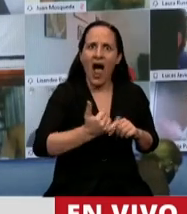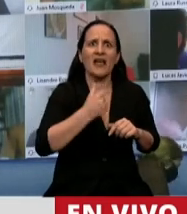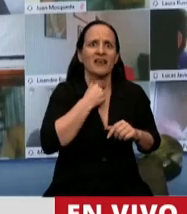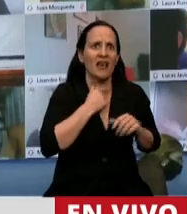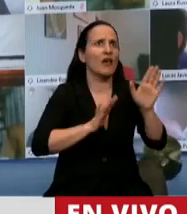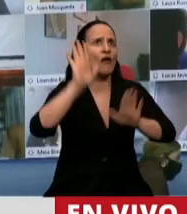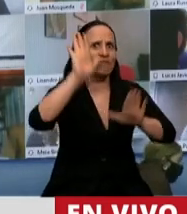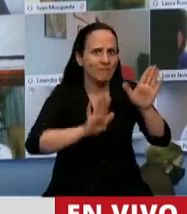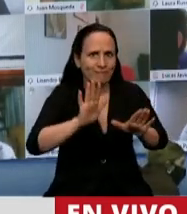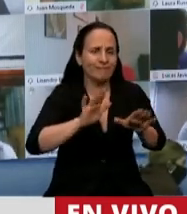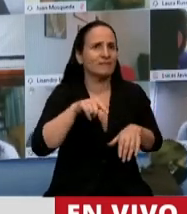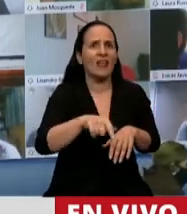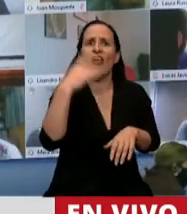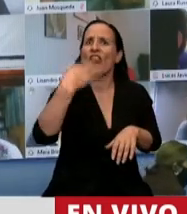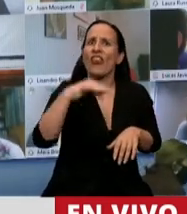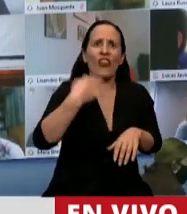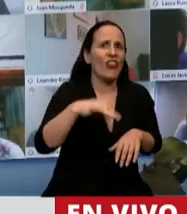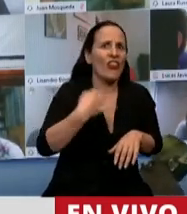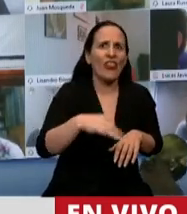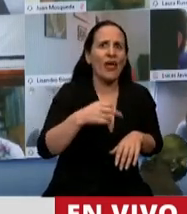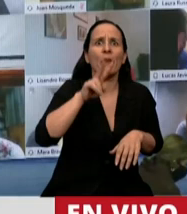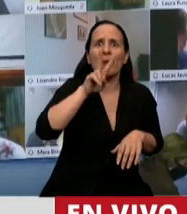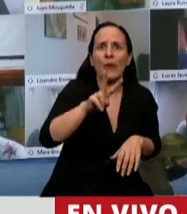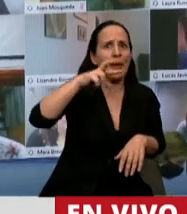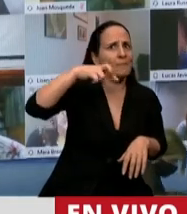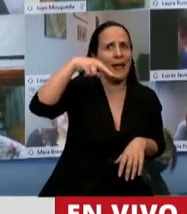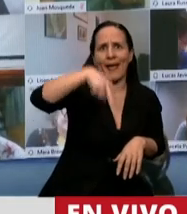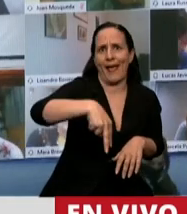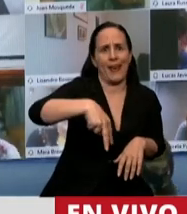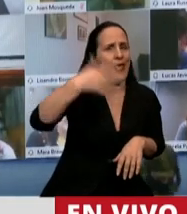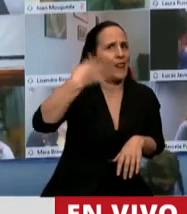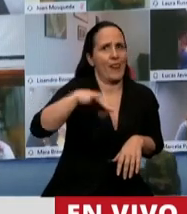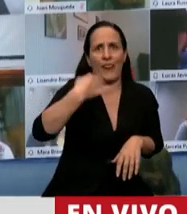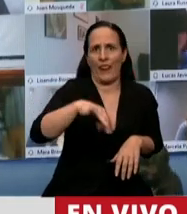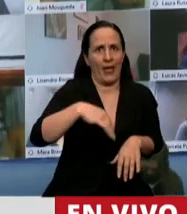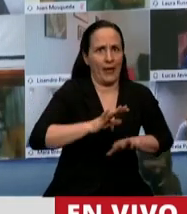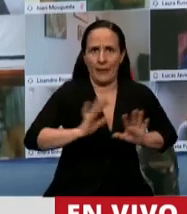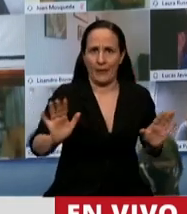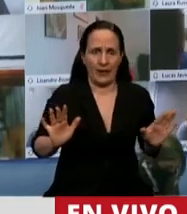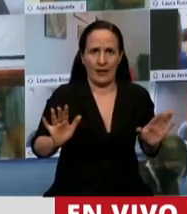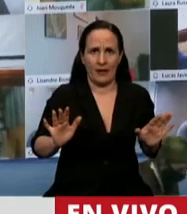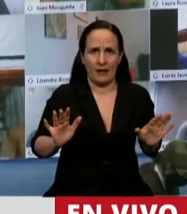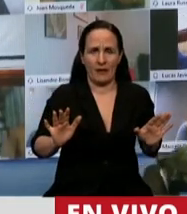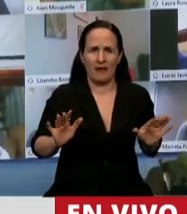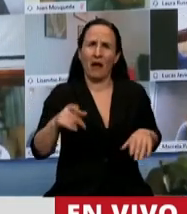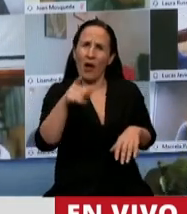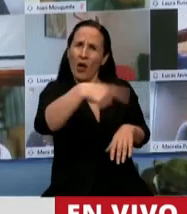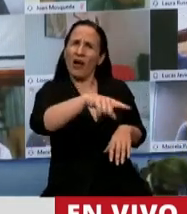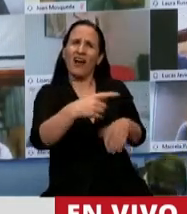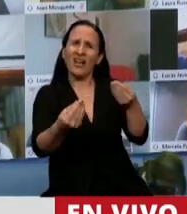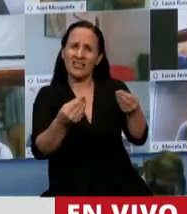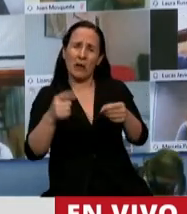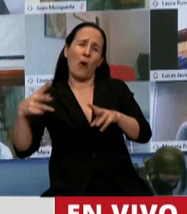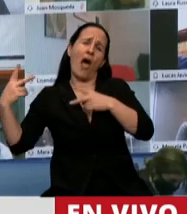debate, tiene que loguearse, tiene que utilizar la VPN y loguearse. Entonces, miren lo que hicieron, miles